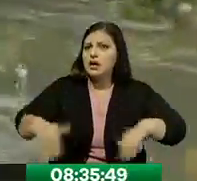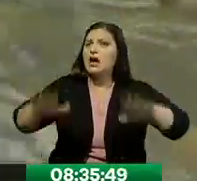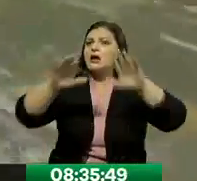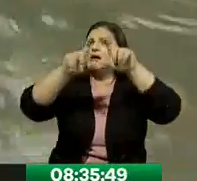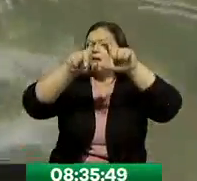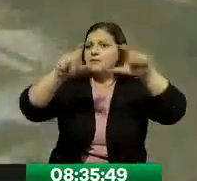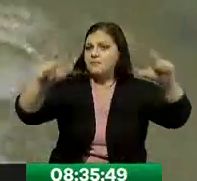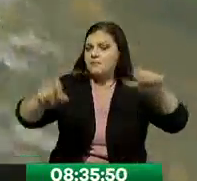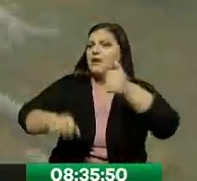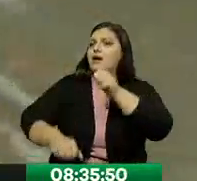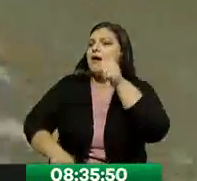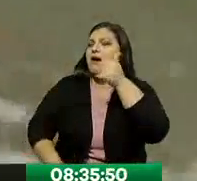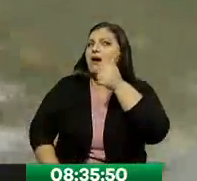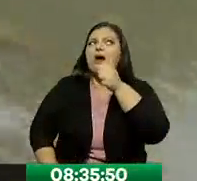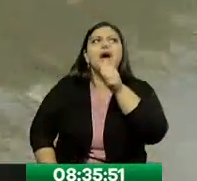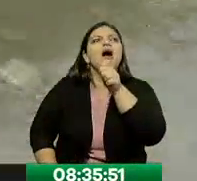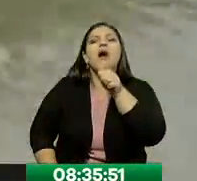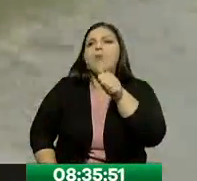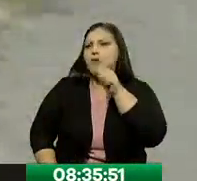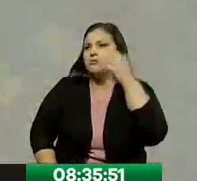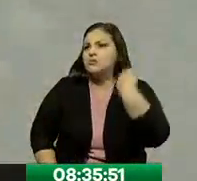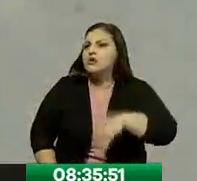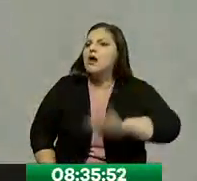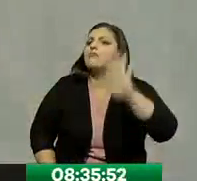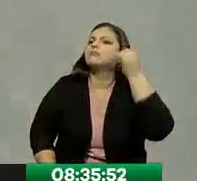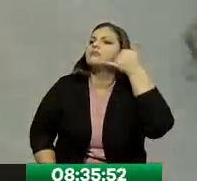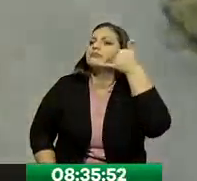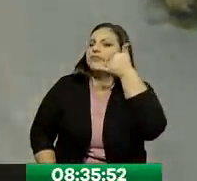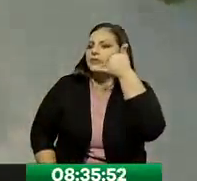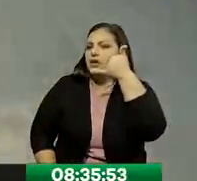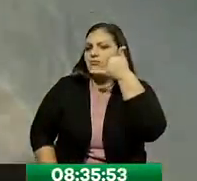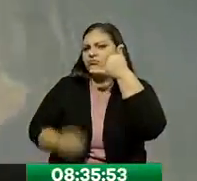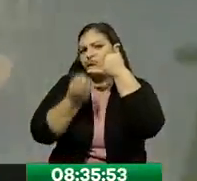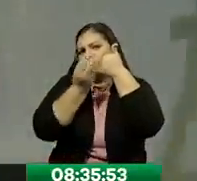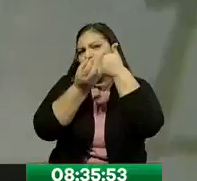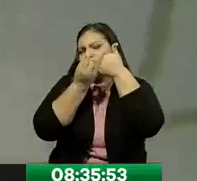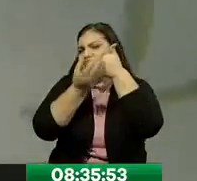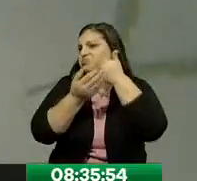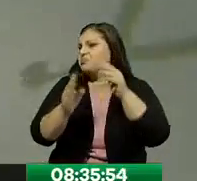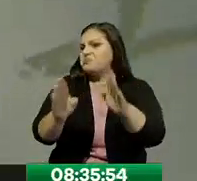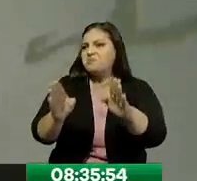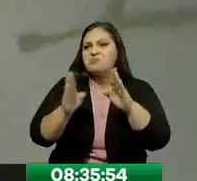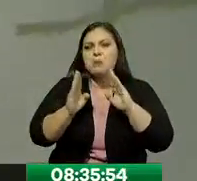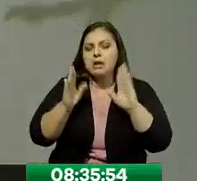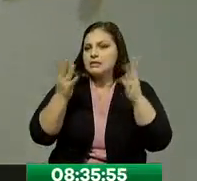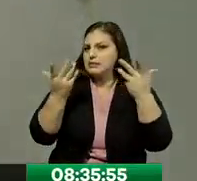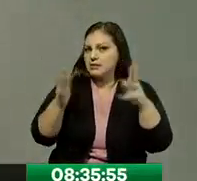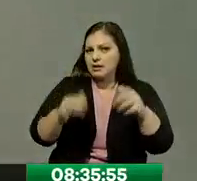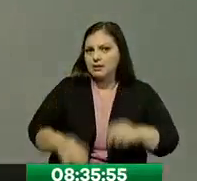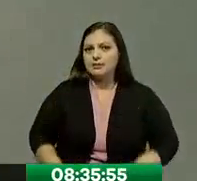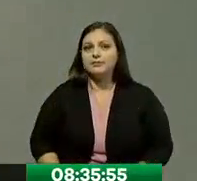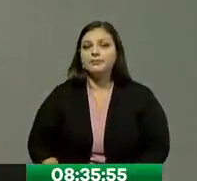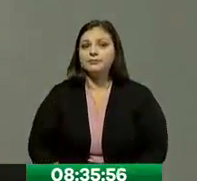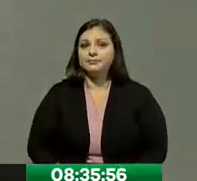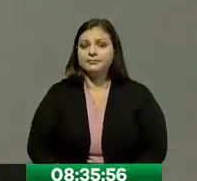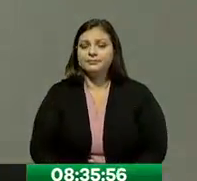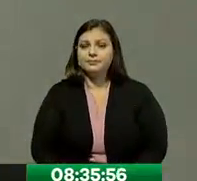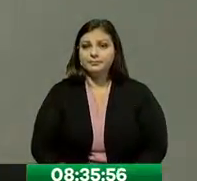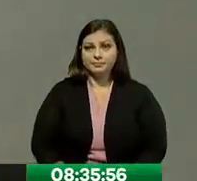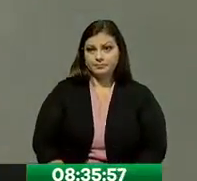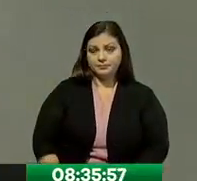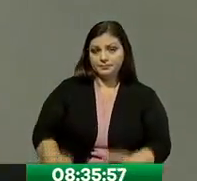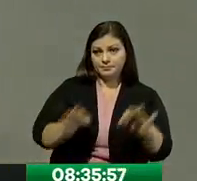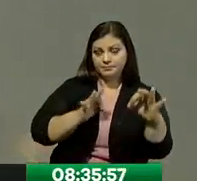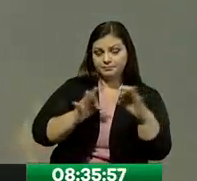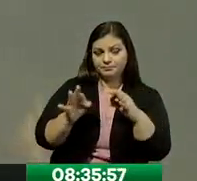en unas llamadas nos dejan en blanco en blanco yo para que para ser atendido a este pedido tuve que